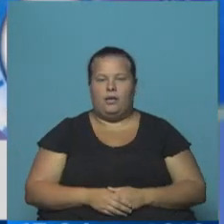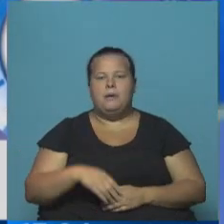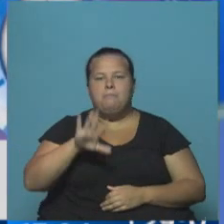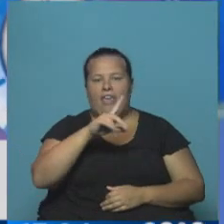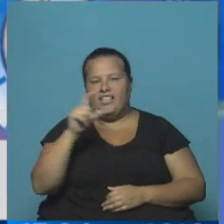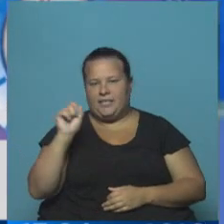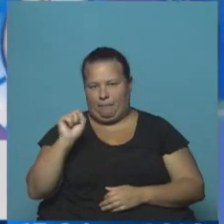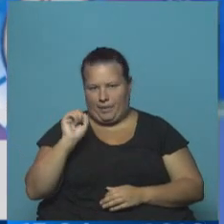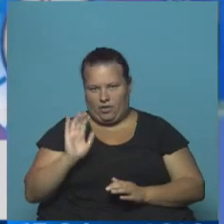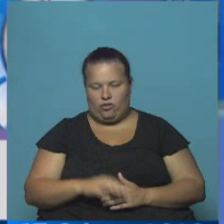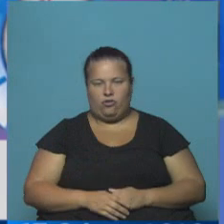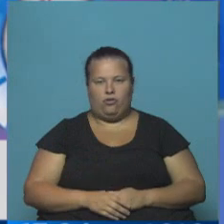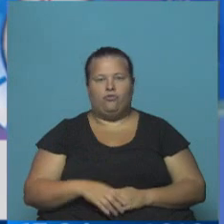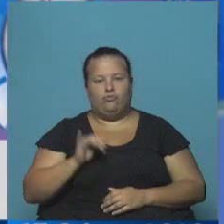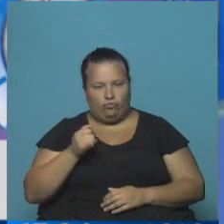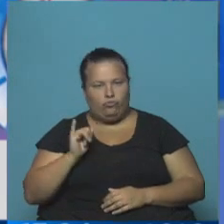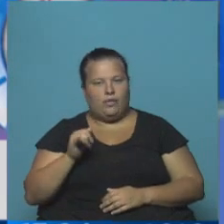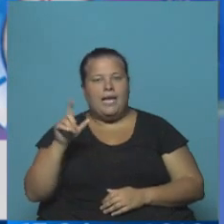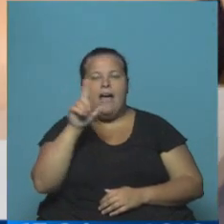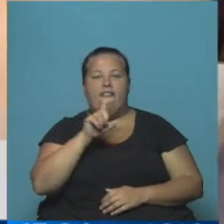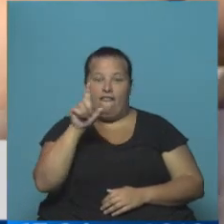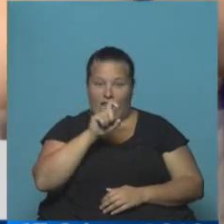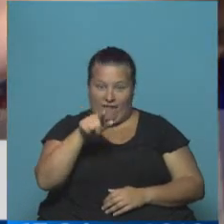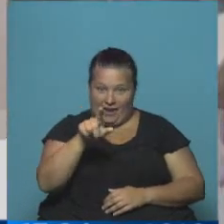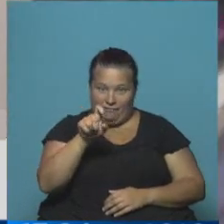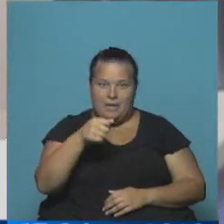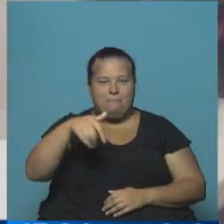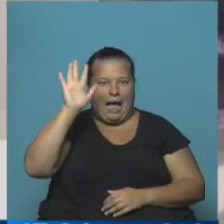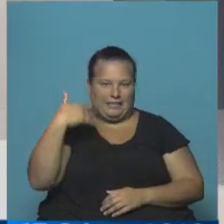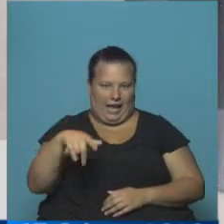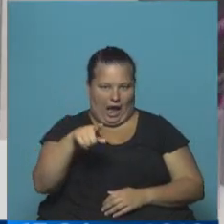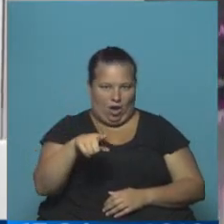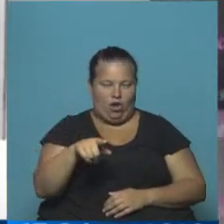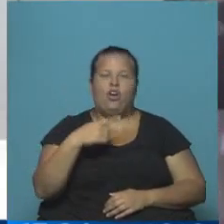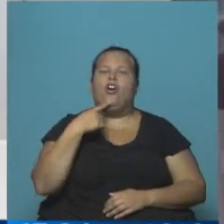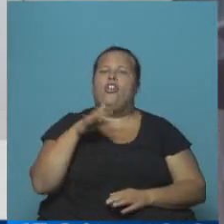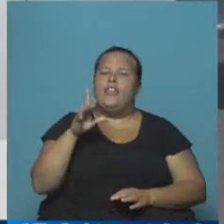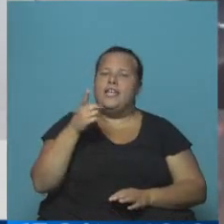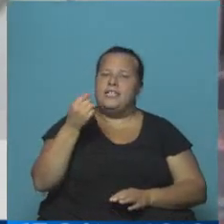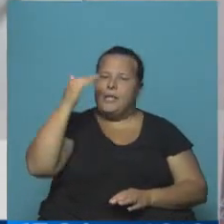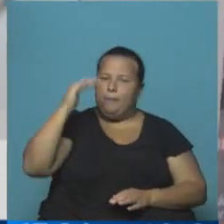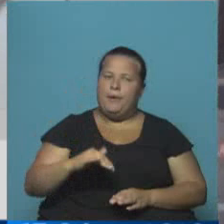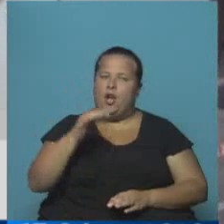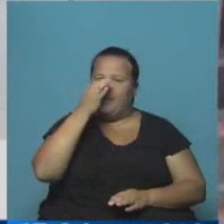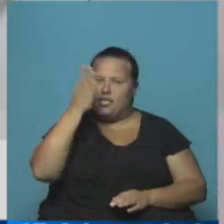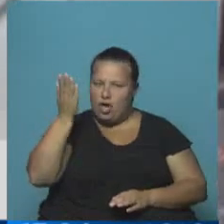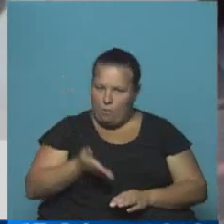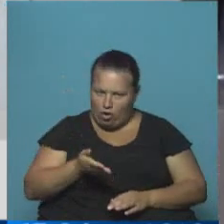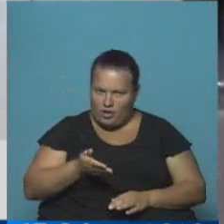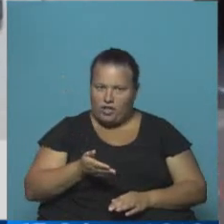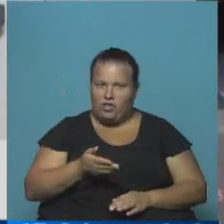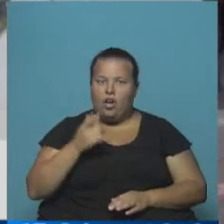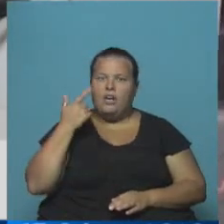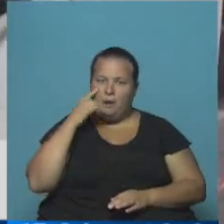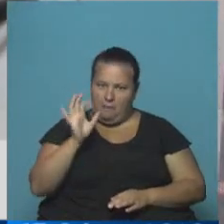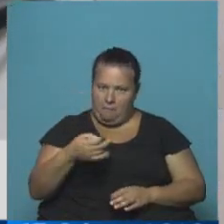100 pesos están Sí sí el spray Este es el más caro se habla que ha bajado un 25% esto